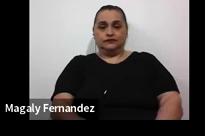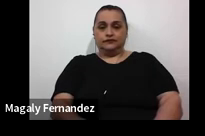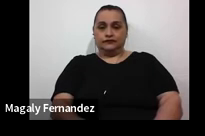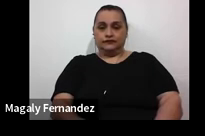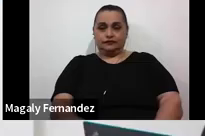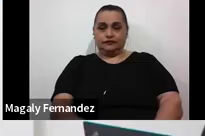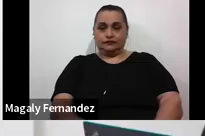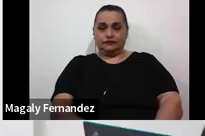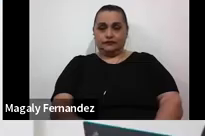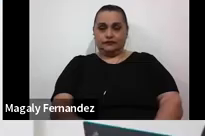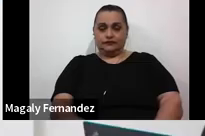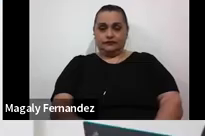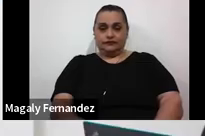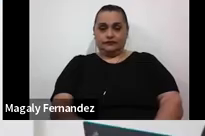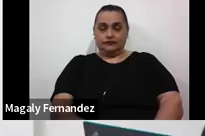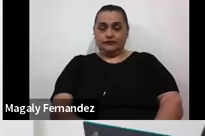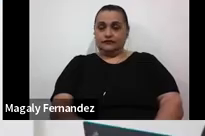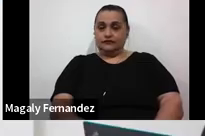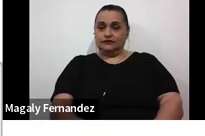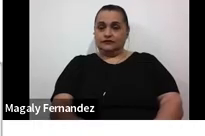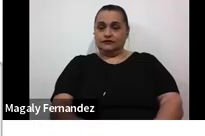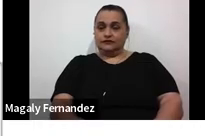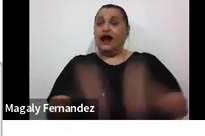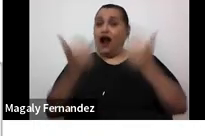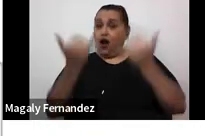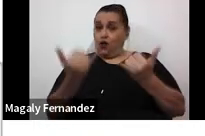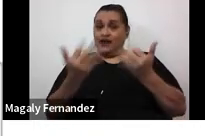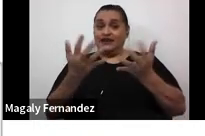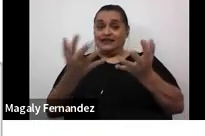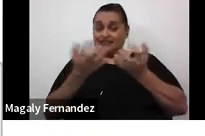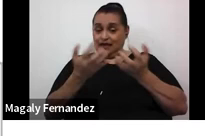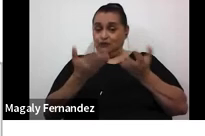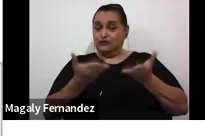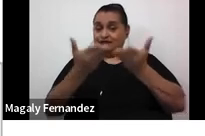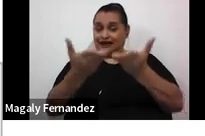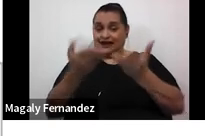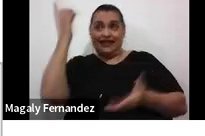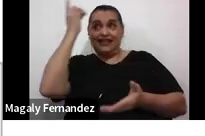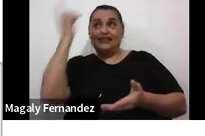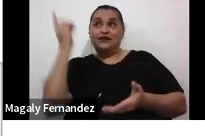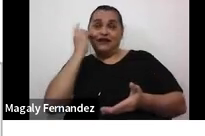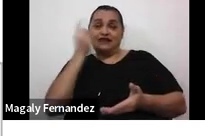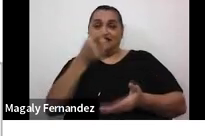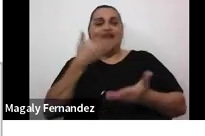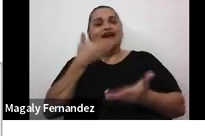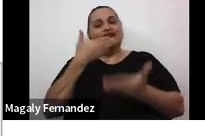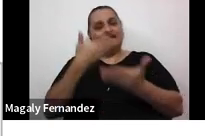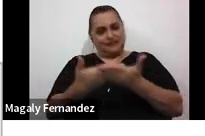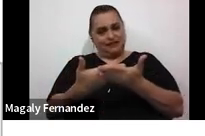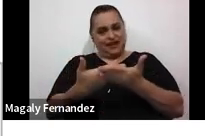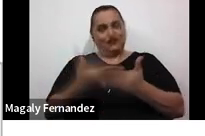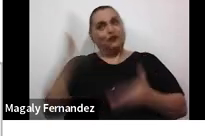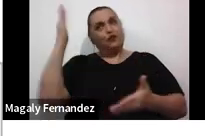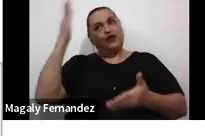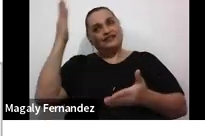con el espacio ahora quisiéramos otorgarle a Damaris este agradecimiento por la charla